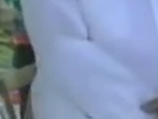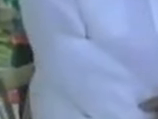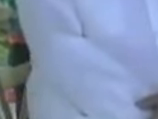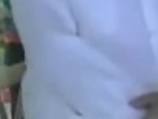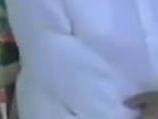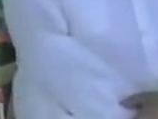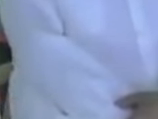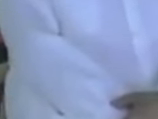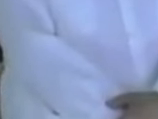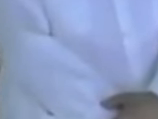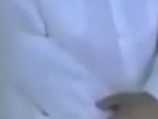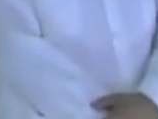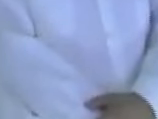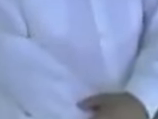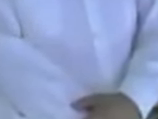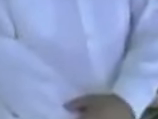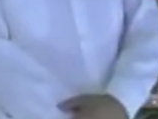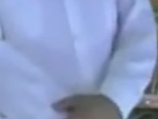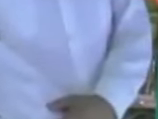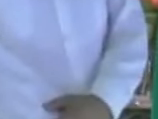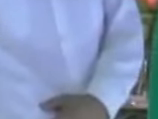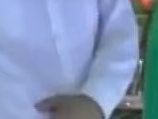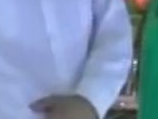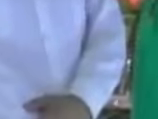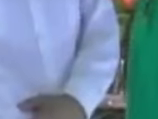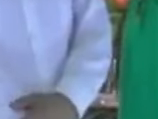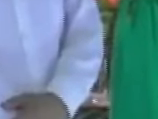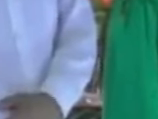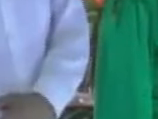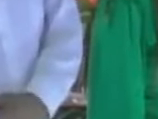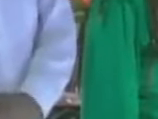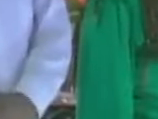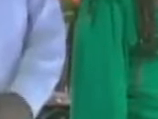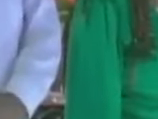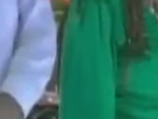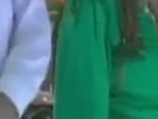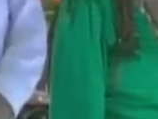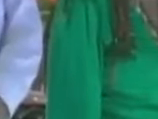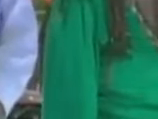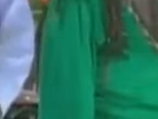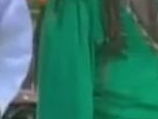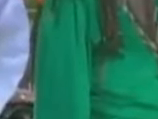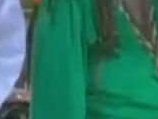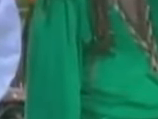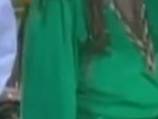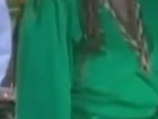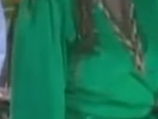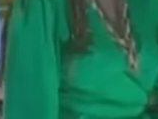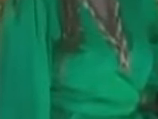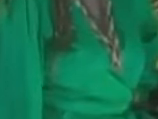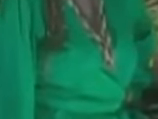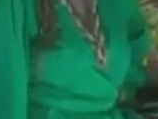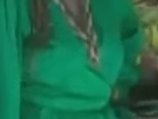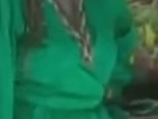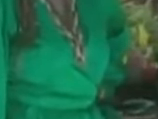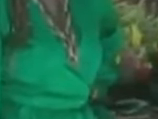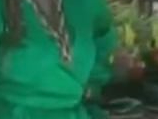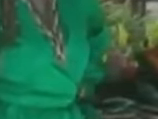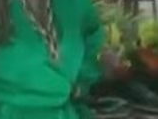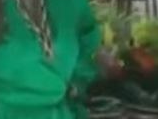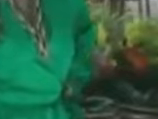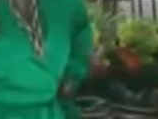que lo llaman palacio, pero como se dan cuenta ustedes, es una casa grande. Y me